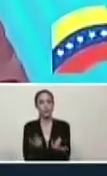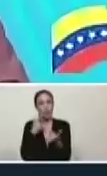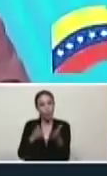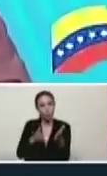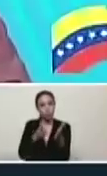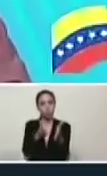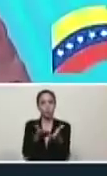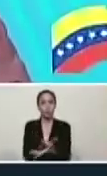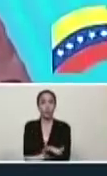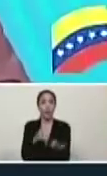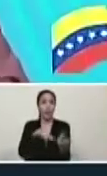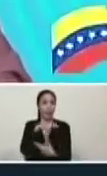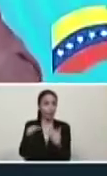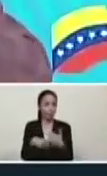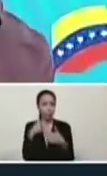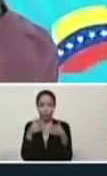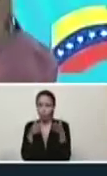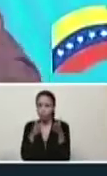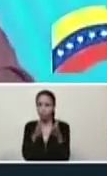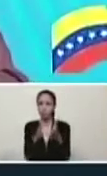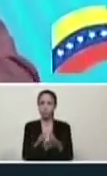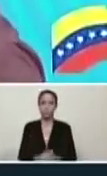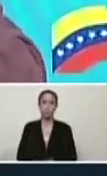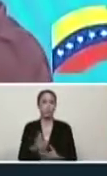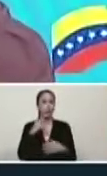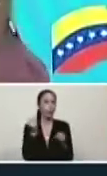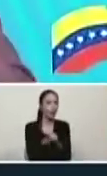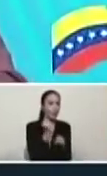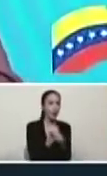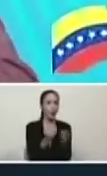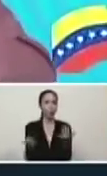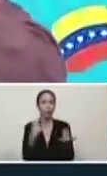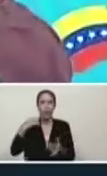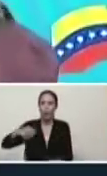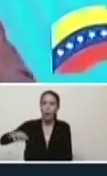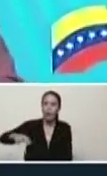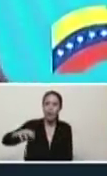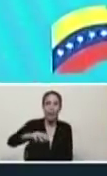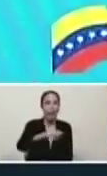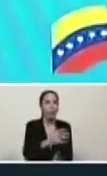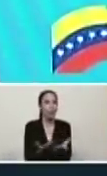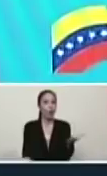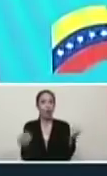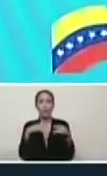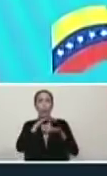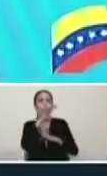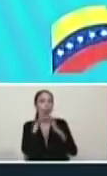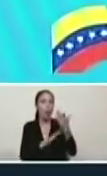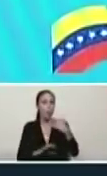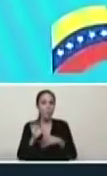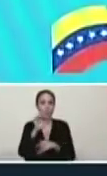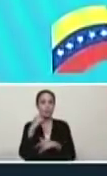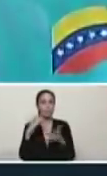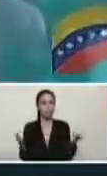de la revolución todos los días a nivel local, a nivel regional, a nivel nacional.